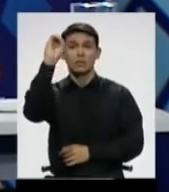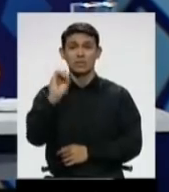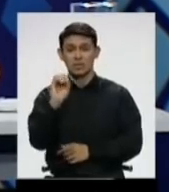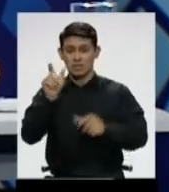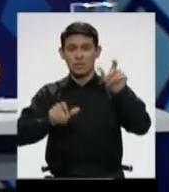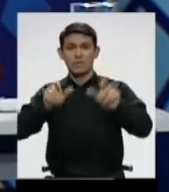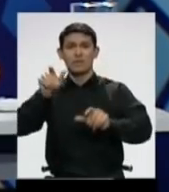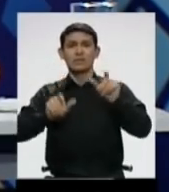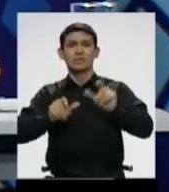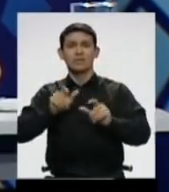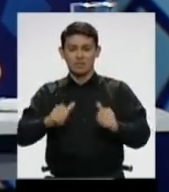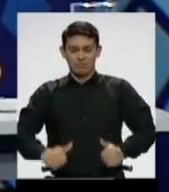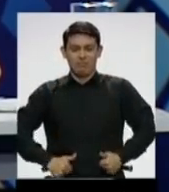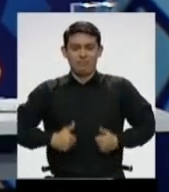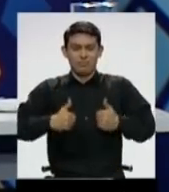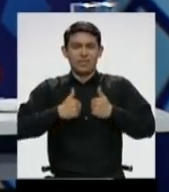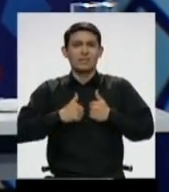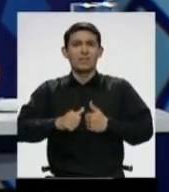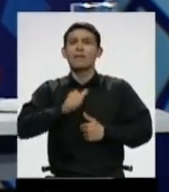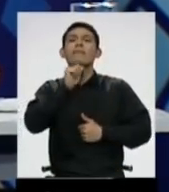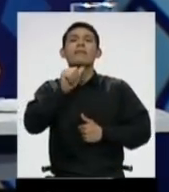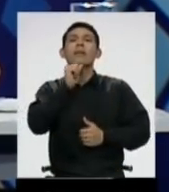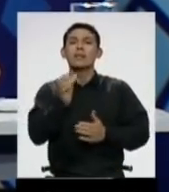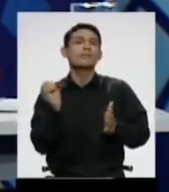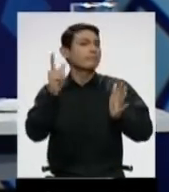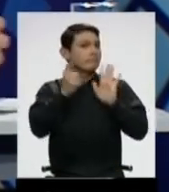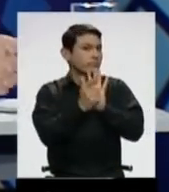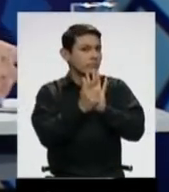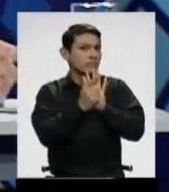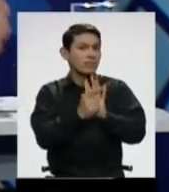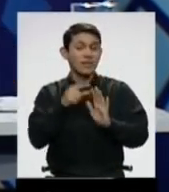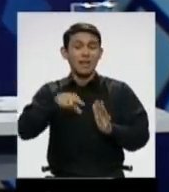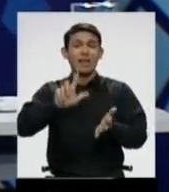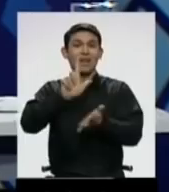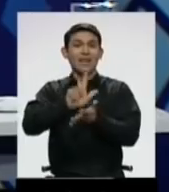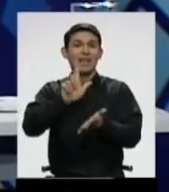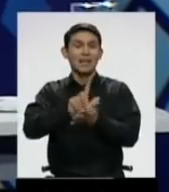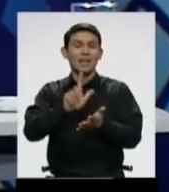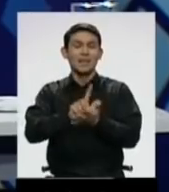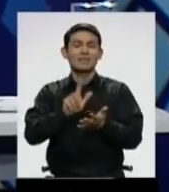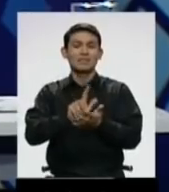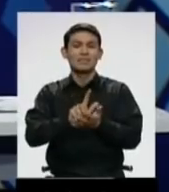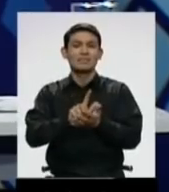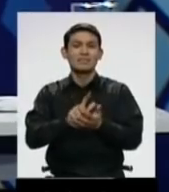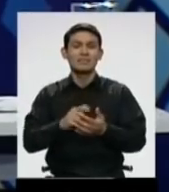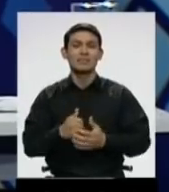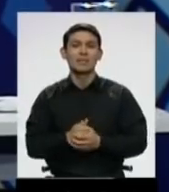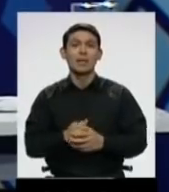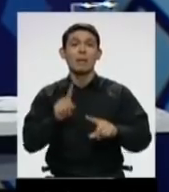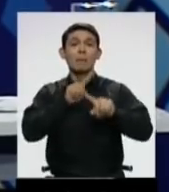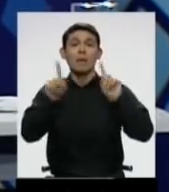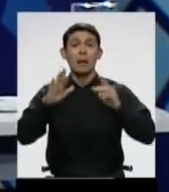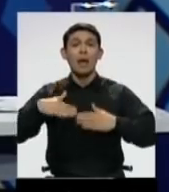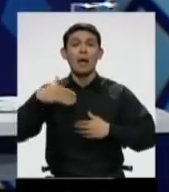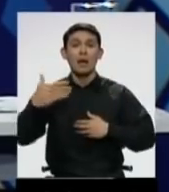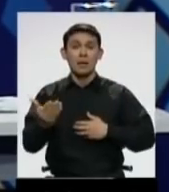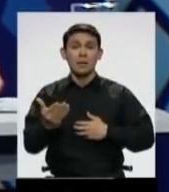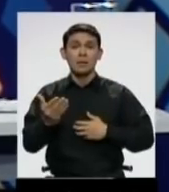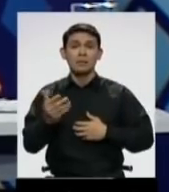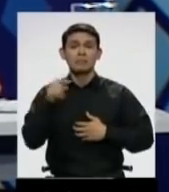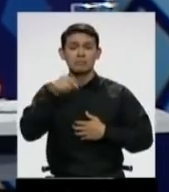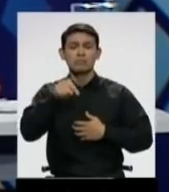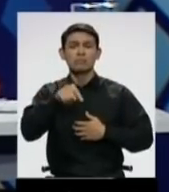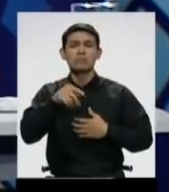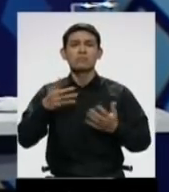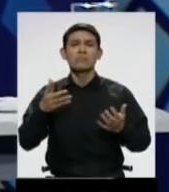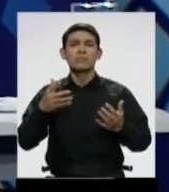población vive en la informalidad y Lima obviamente no es la excepción, pero hay un sector que es muy importante, el